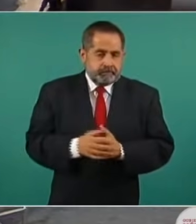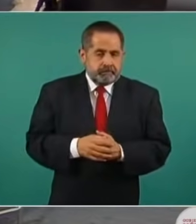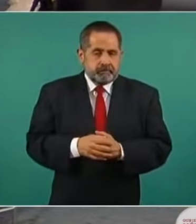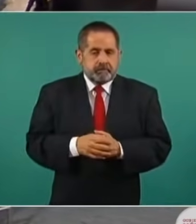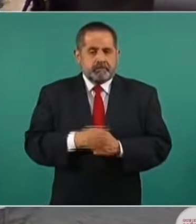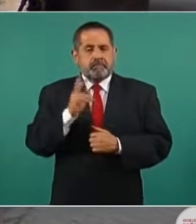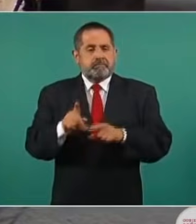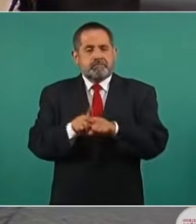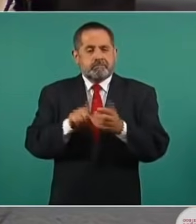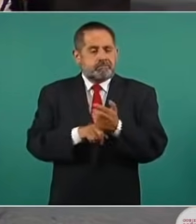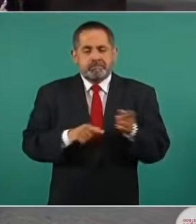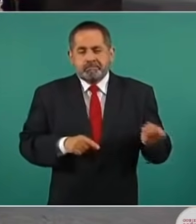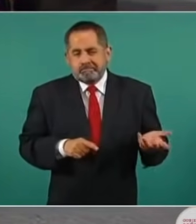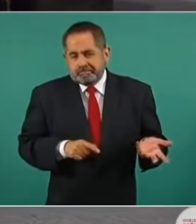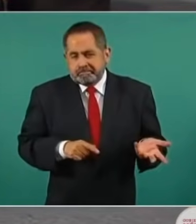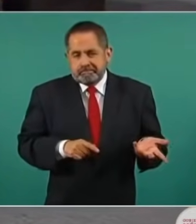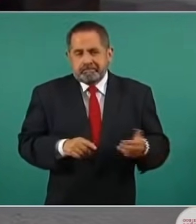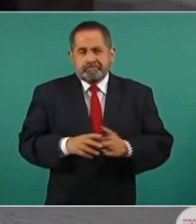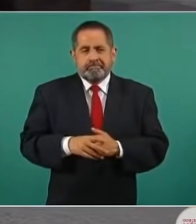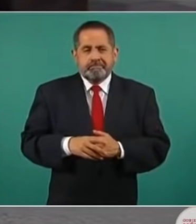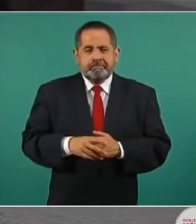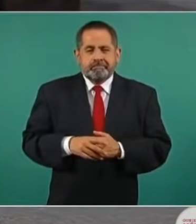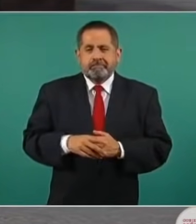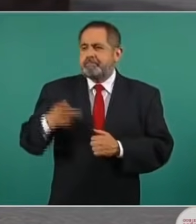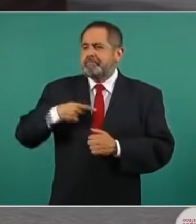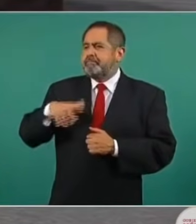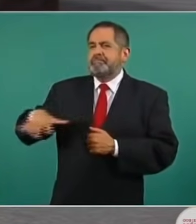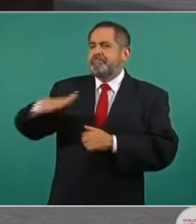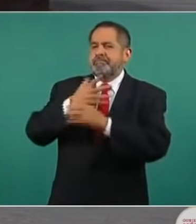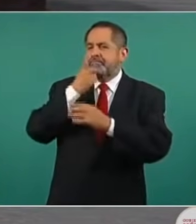como se dice coloquialmente, como lo dice el pueblo.